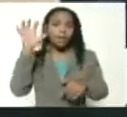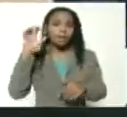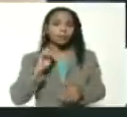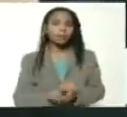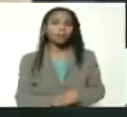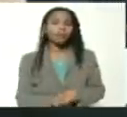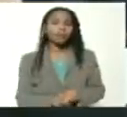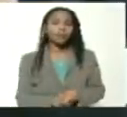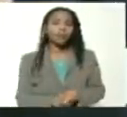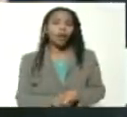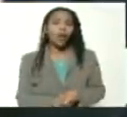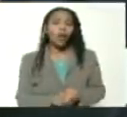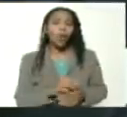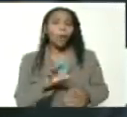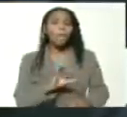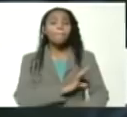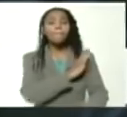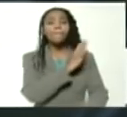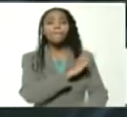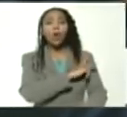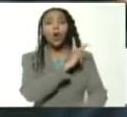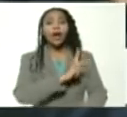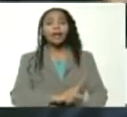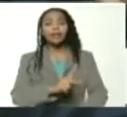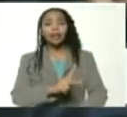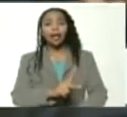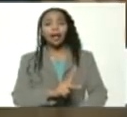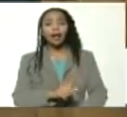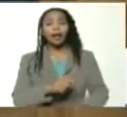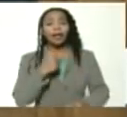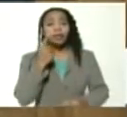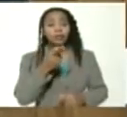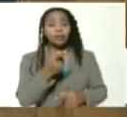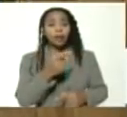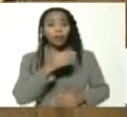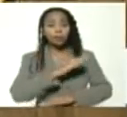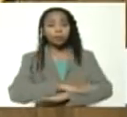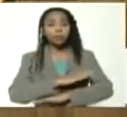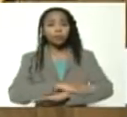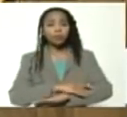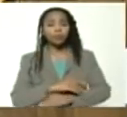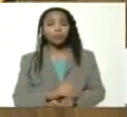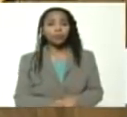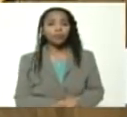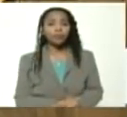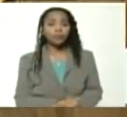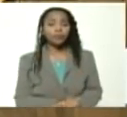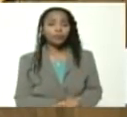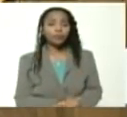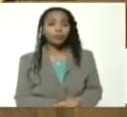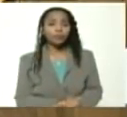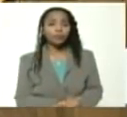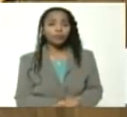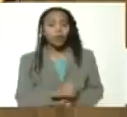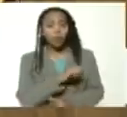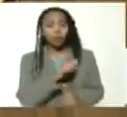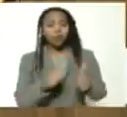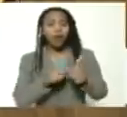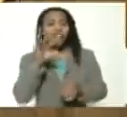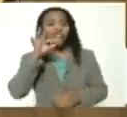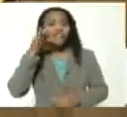a un poeta de nombre Paul Éluard, discípulo de André Breton, del surrealismo